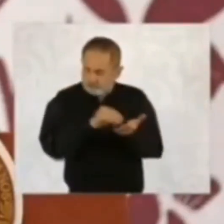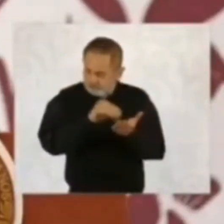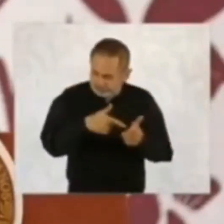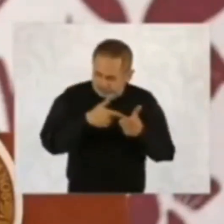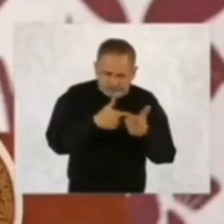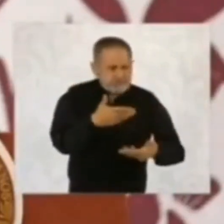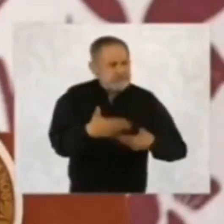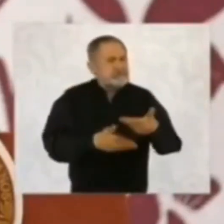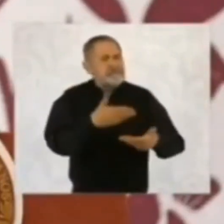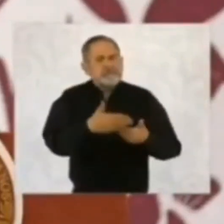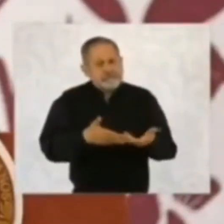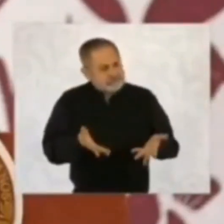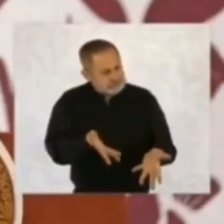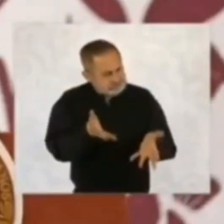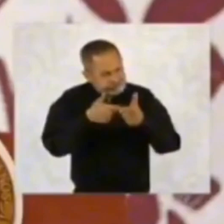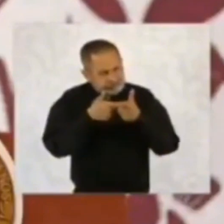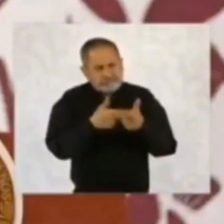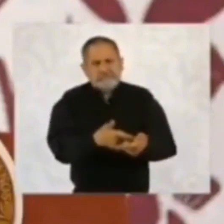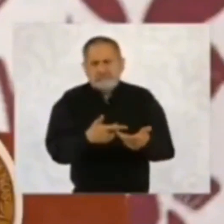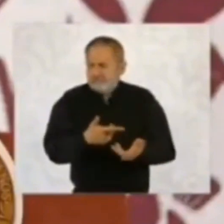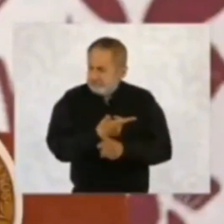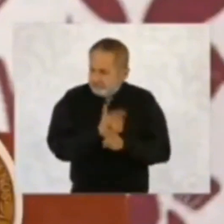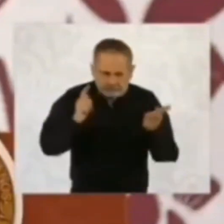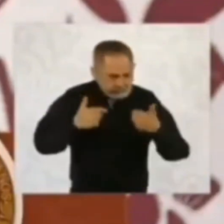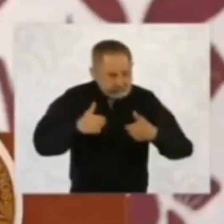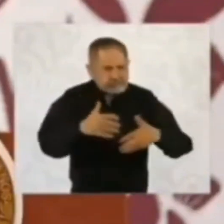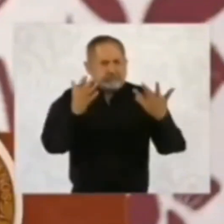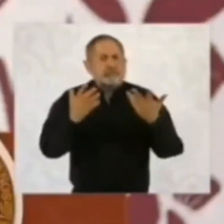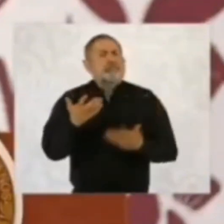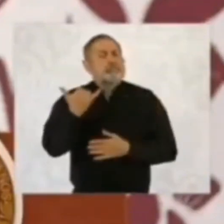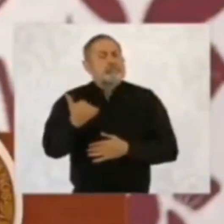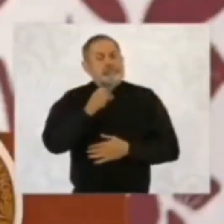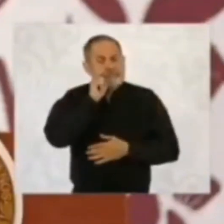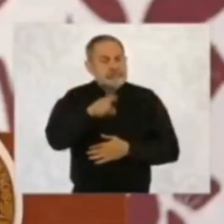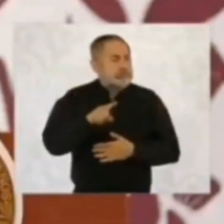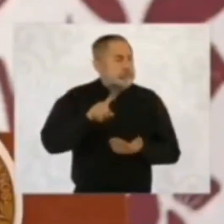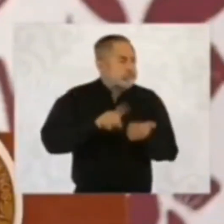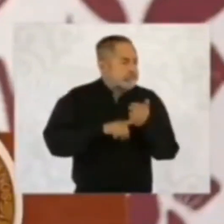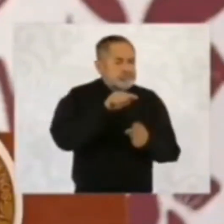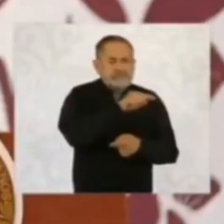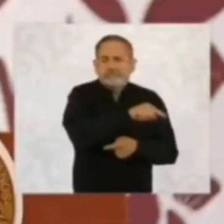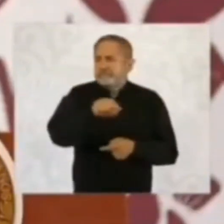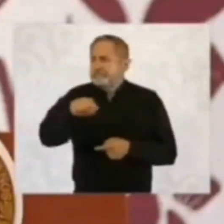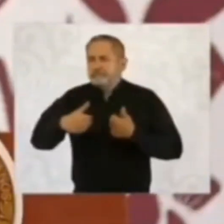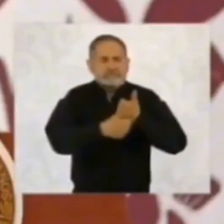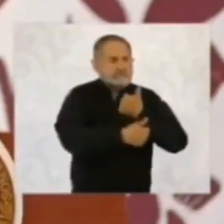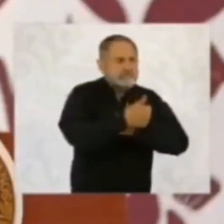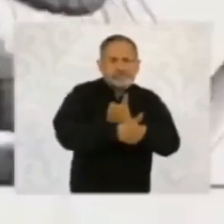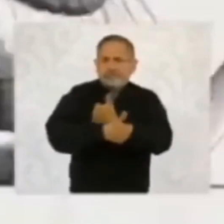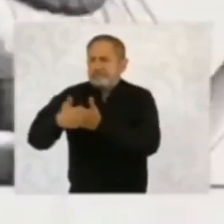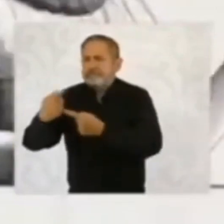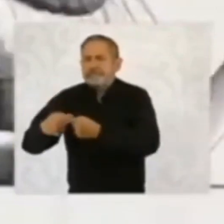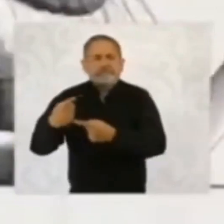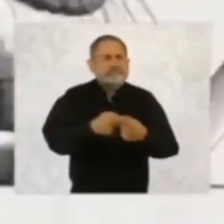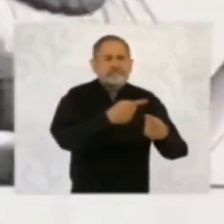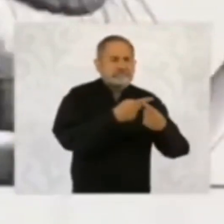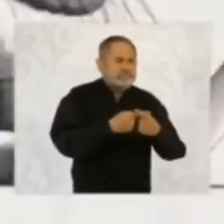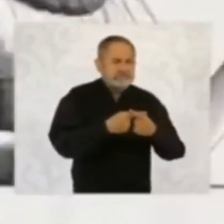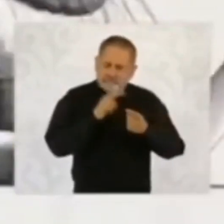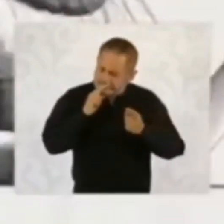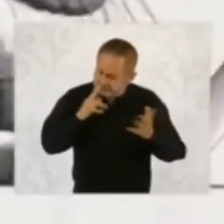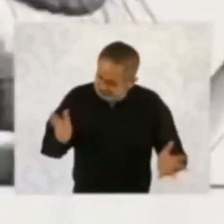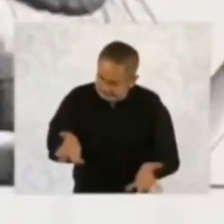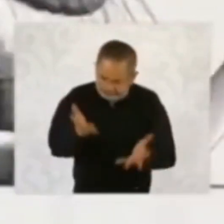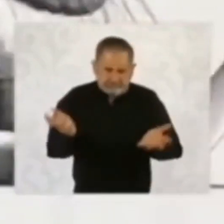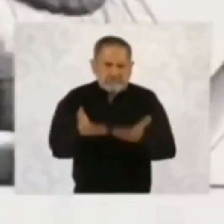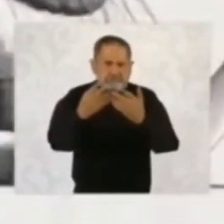su desarrollo, y se fortalece la competencia, que también es importante. Entonces, la